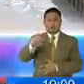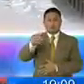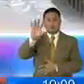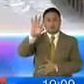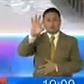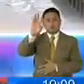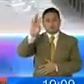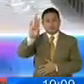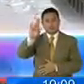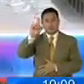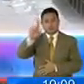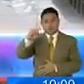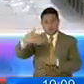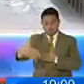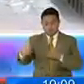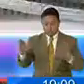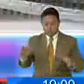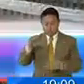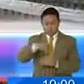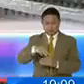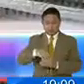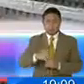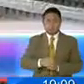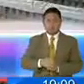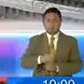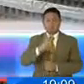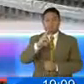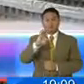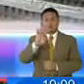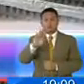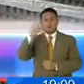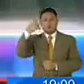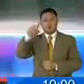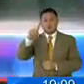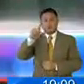49.971 paquetes o kits electorales y